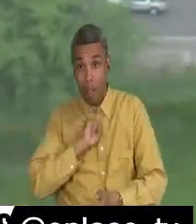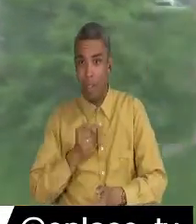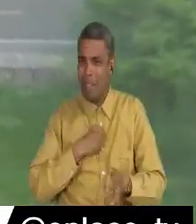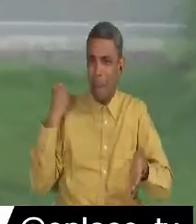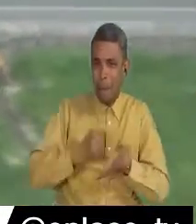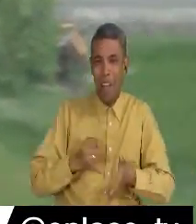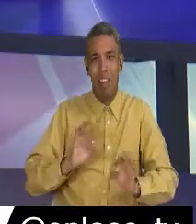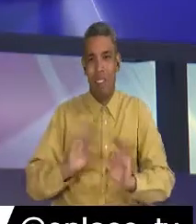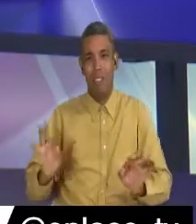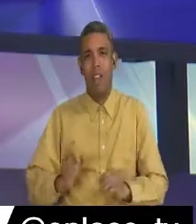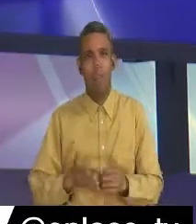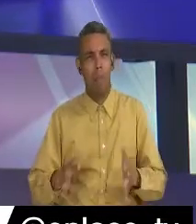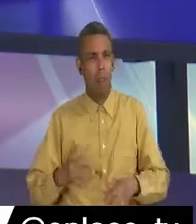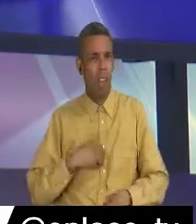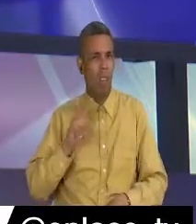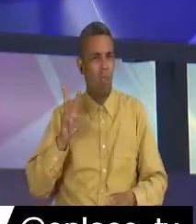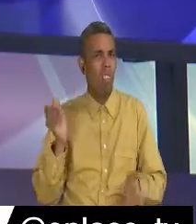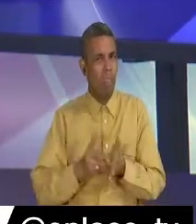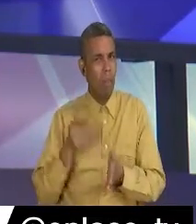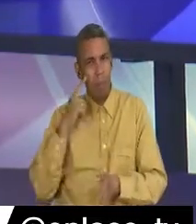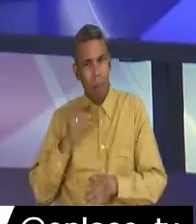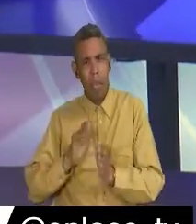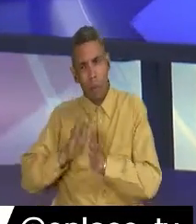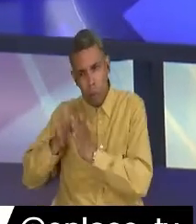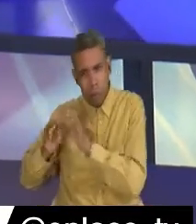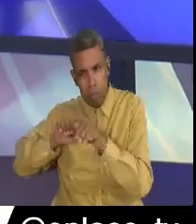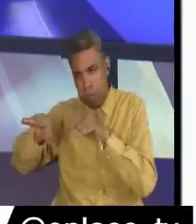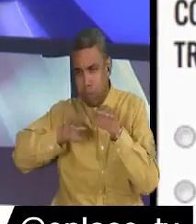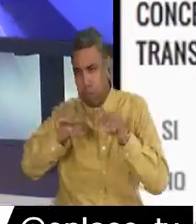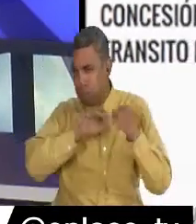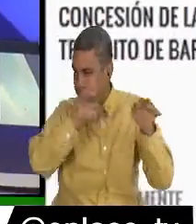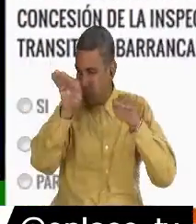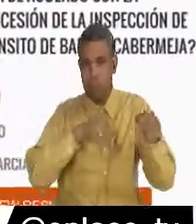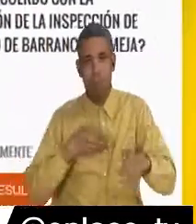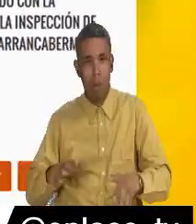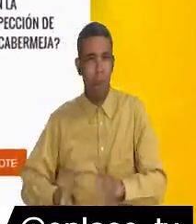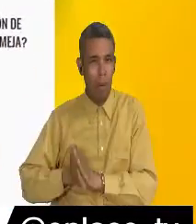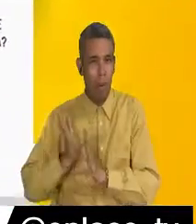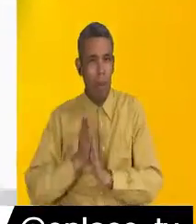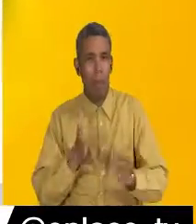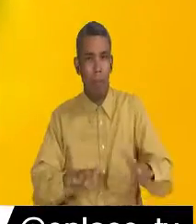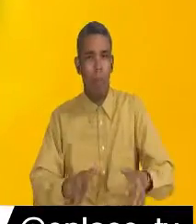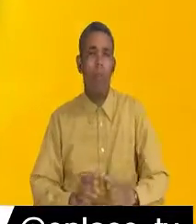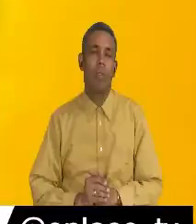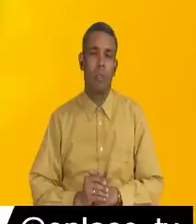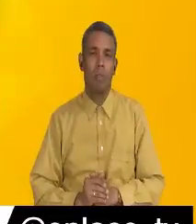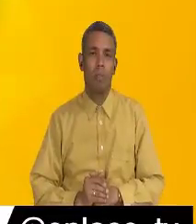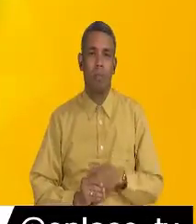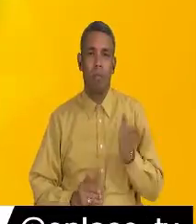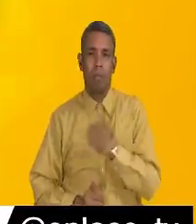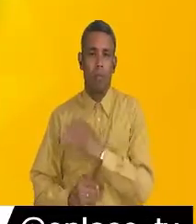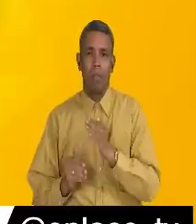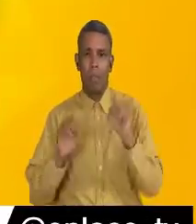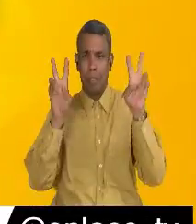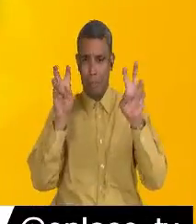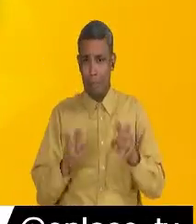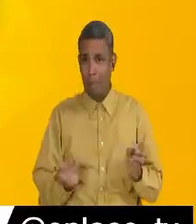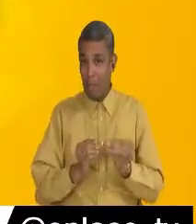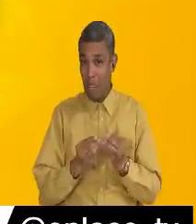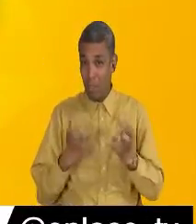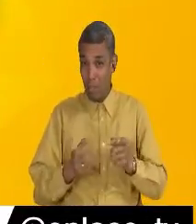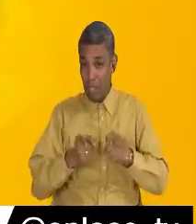Santander. Seguimos llevando a nuestra comunidad el acontecer de la ciudad y de la región. Estas y otras informaciones de Enlace Noticias las pueden hallar en